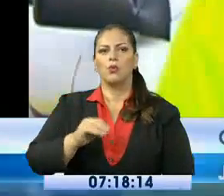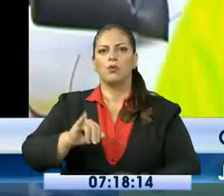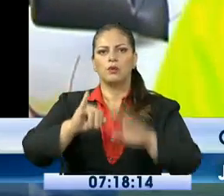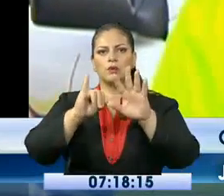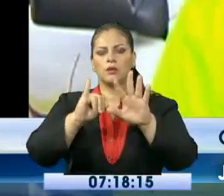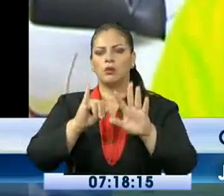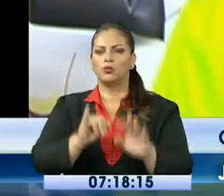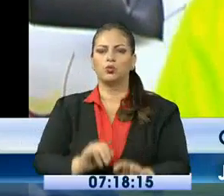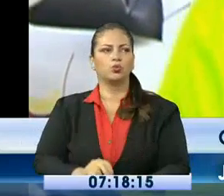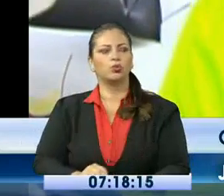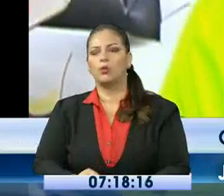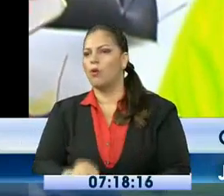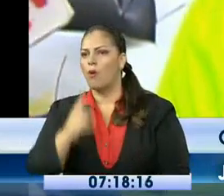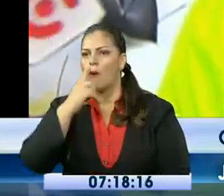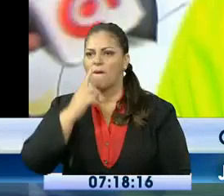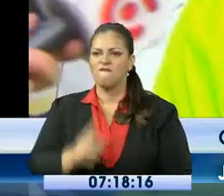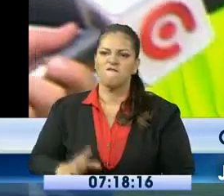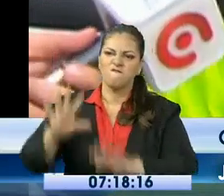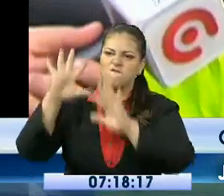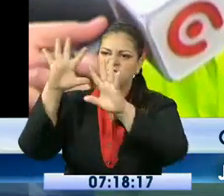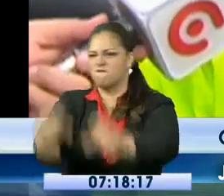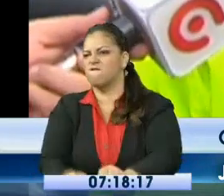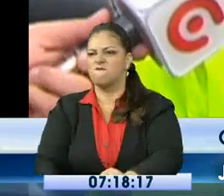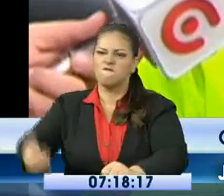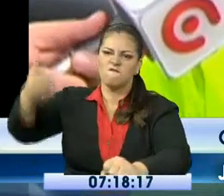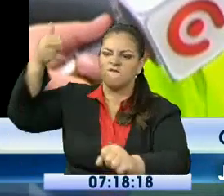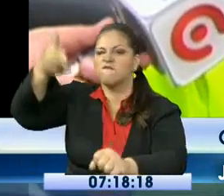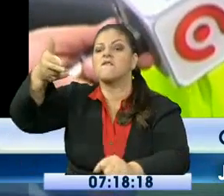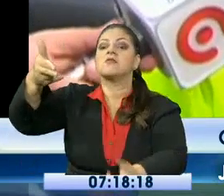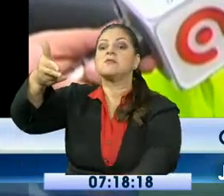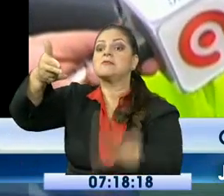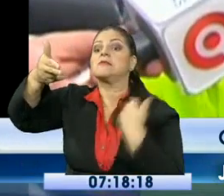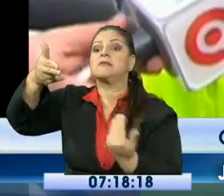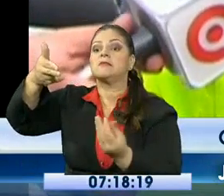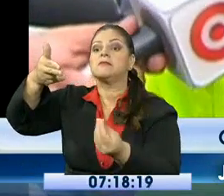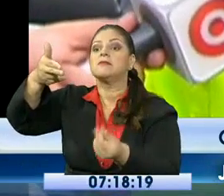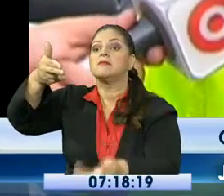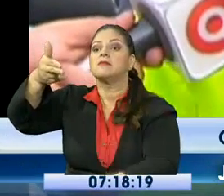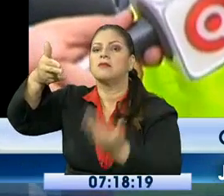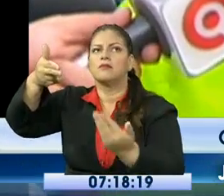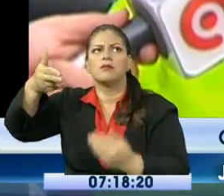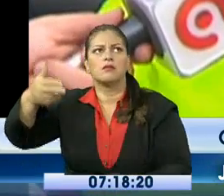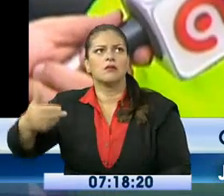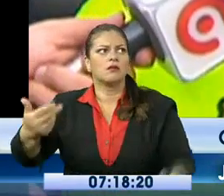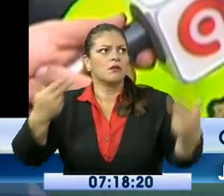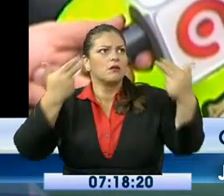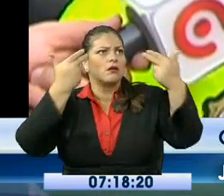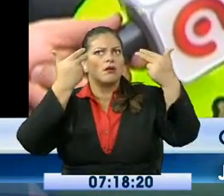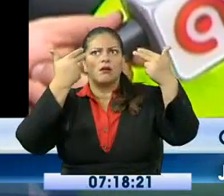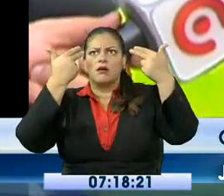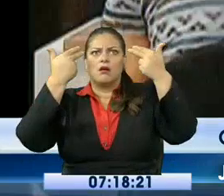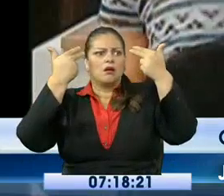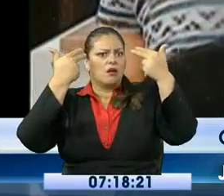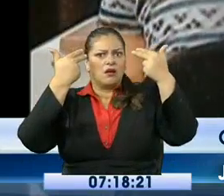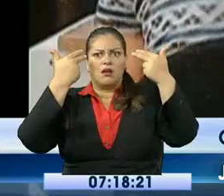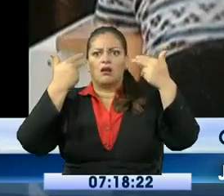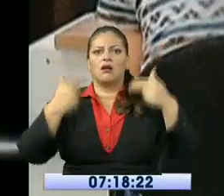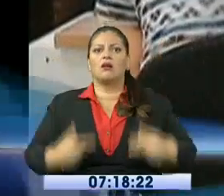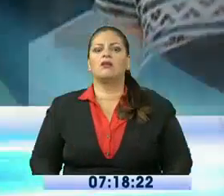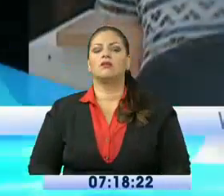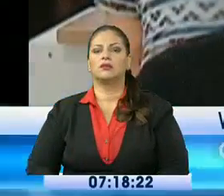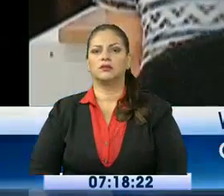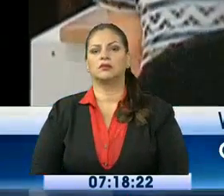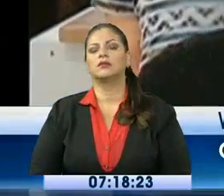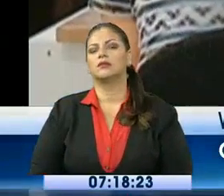sujetos habían ya sometido a su víctima, procedieron a la detención de seis personas. Esto frente